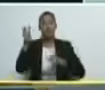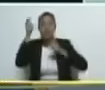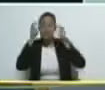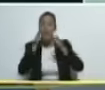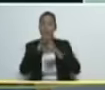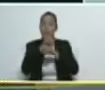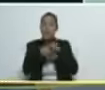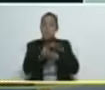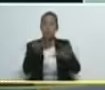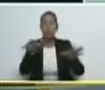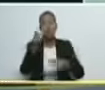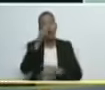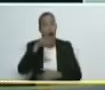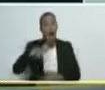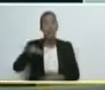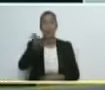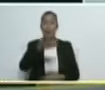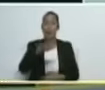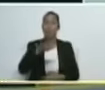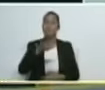Noche de lágrimas, de dolor,